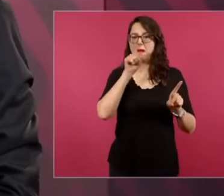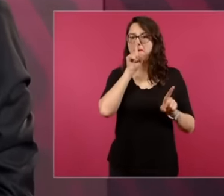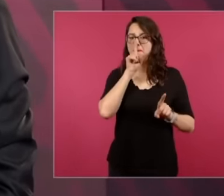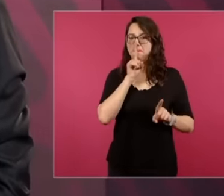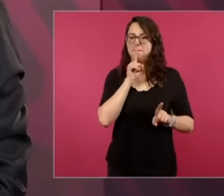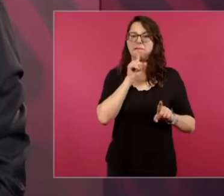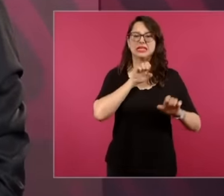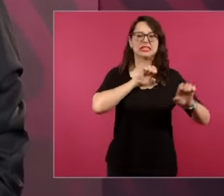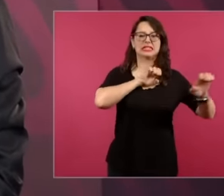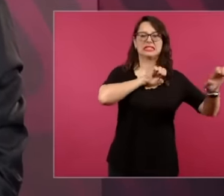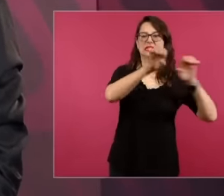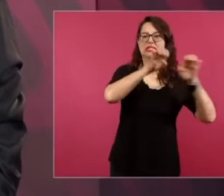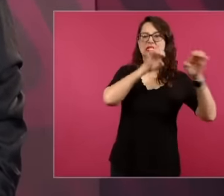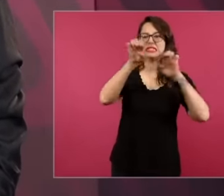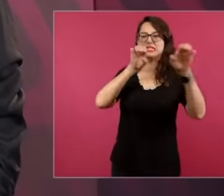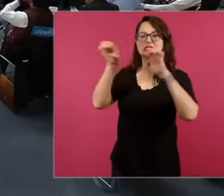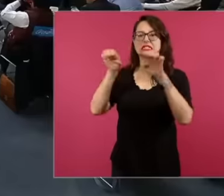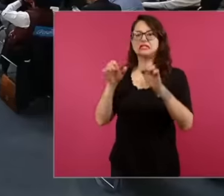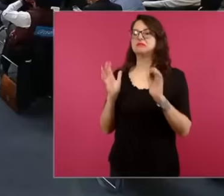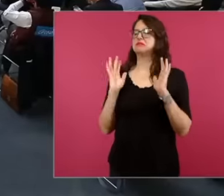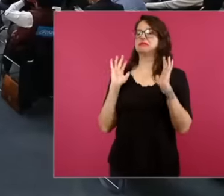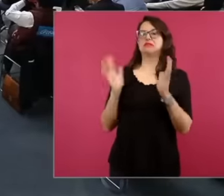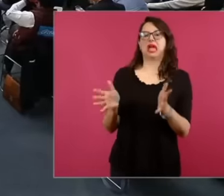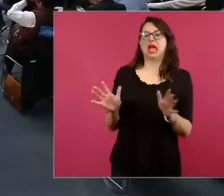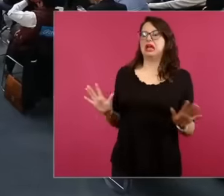de que iba a haber un cambio.